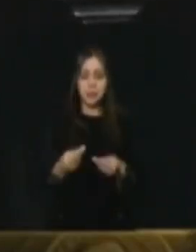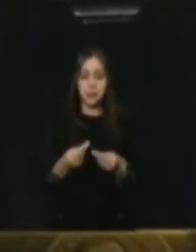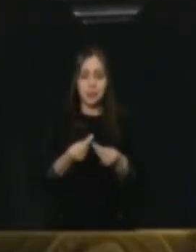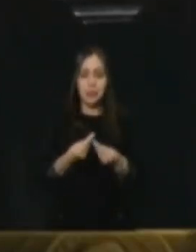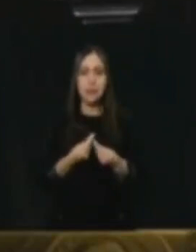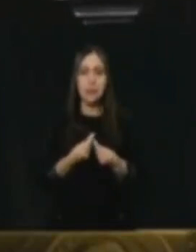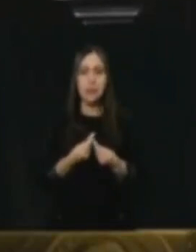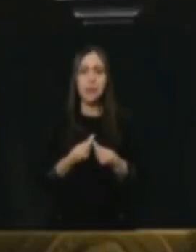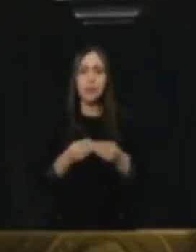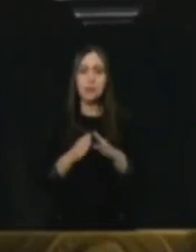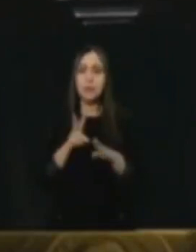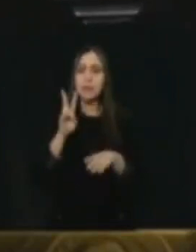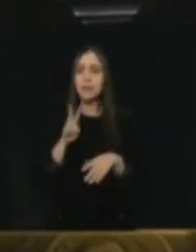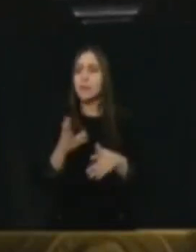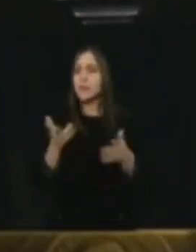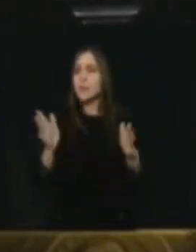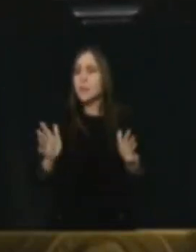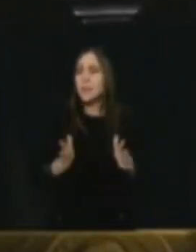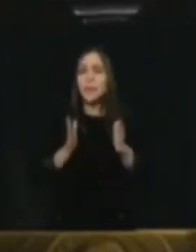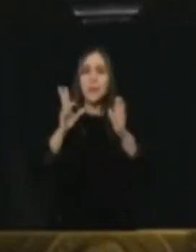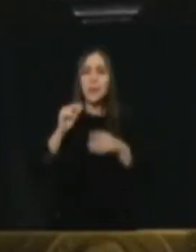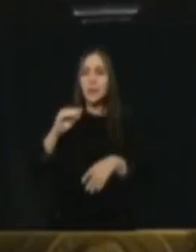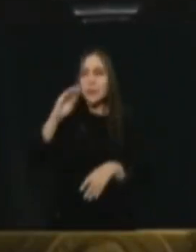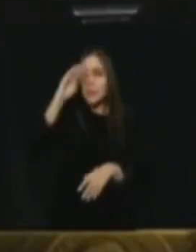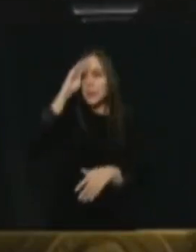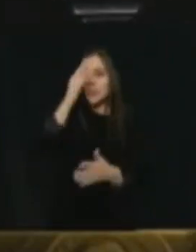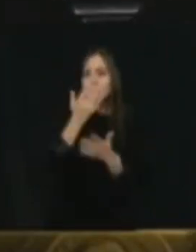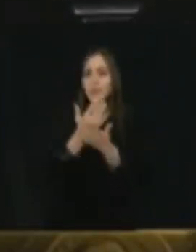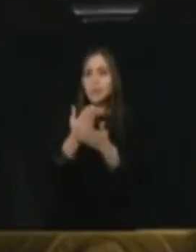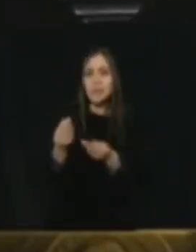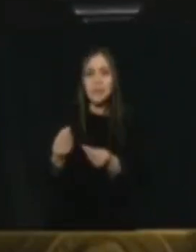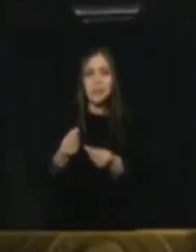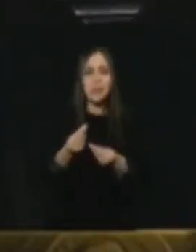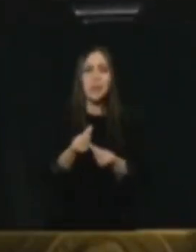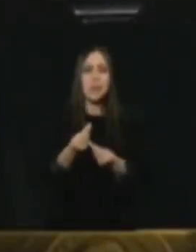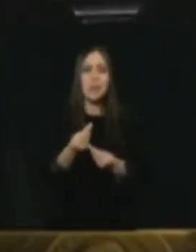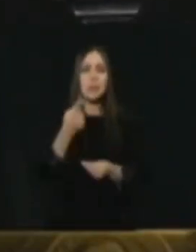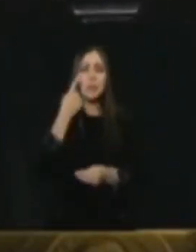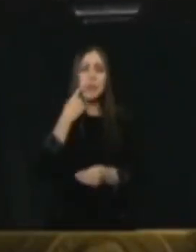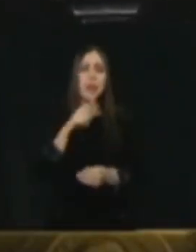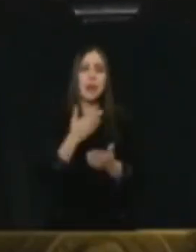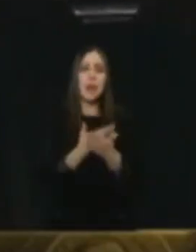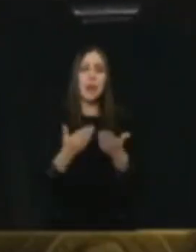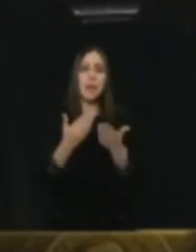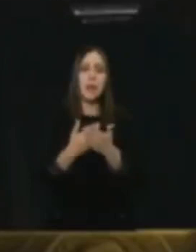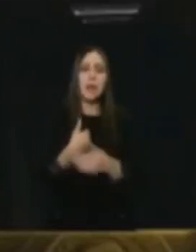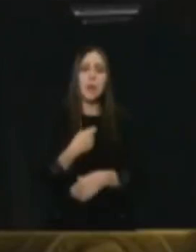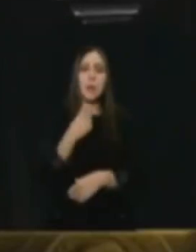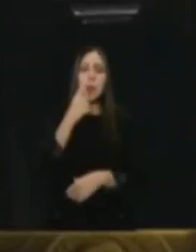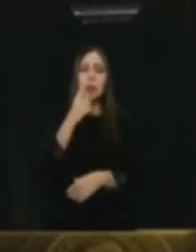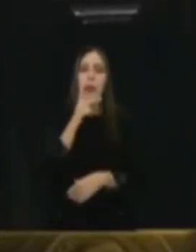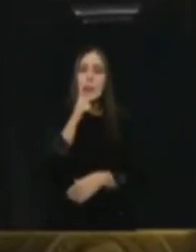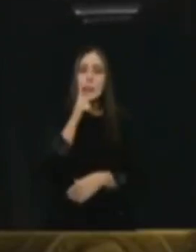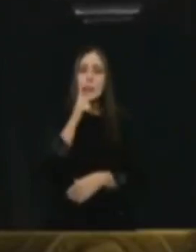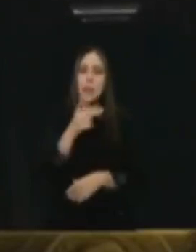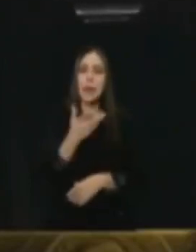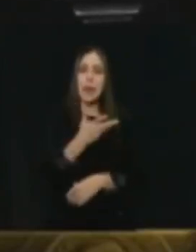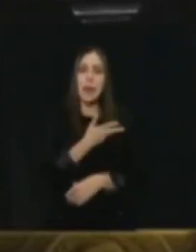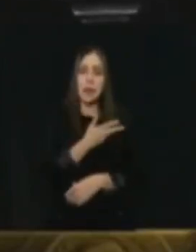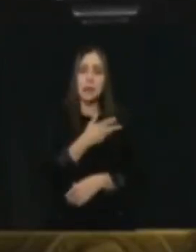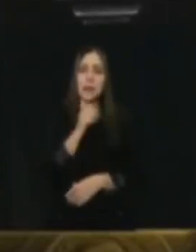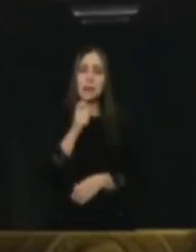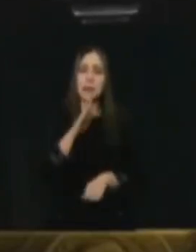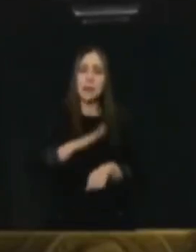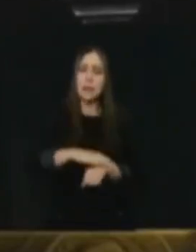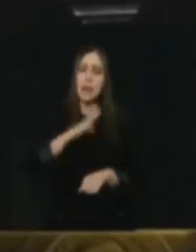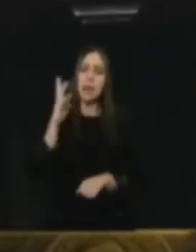una gracia inesperada para la que solo tengo una palabra, la más hermosa de